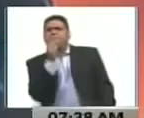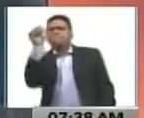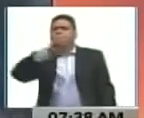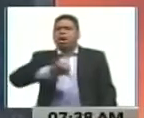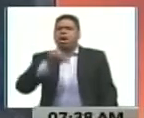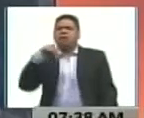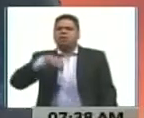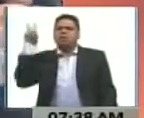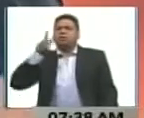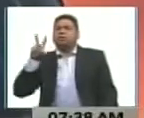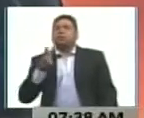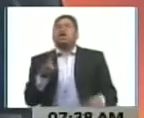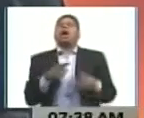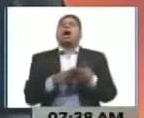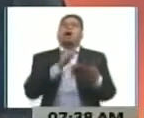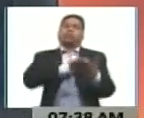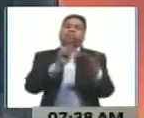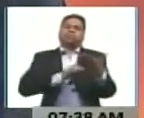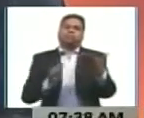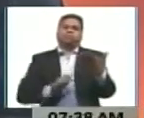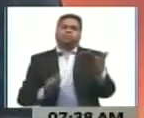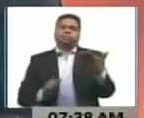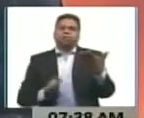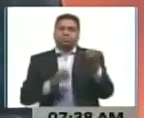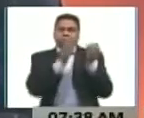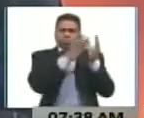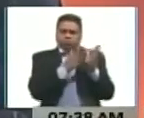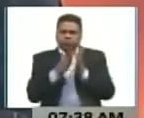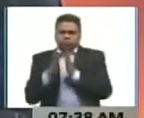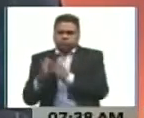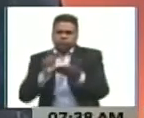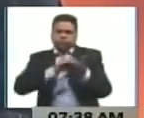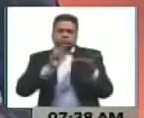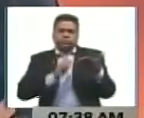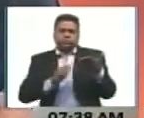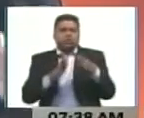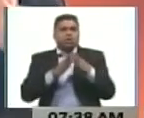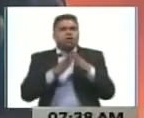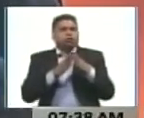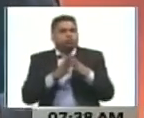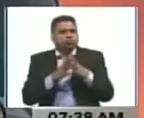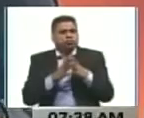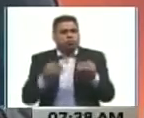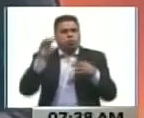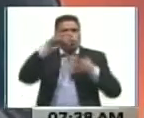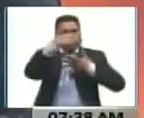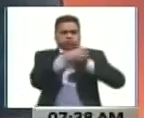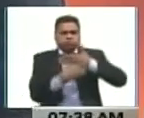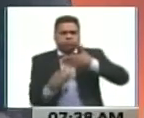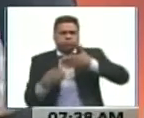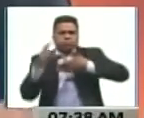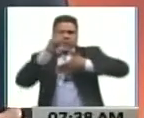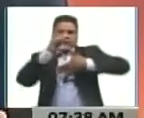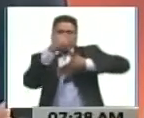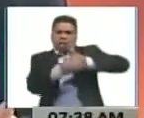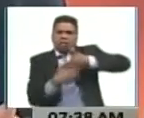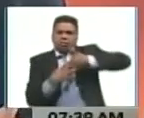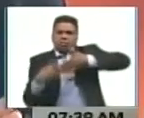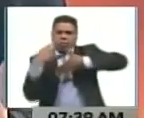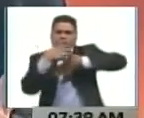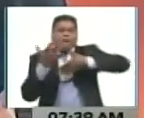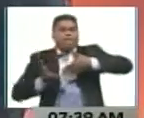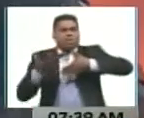trascender esta circunstancia que está bien planificada, bien orquestada por los poderes mundiales y que no va a poder sustituir lo real, que es un pueblo que